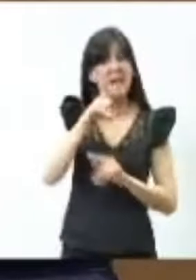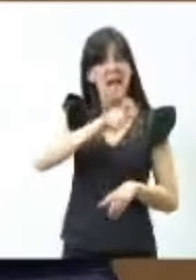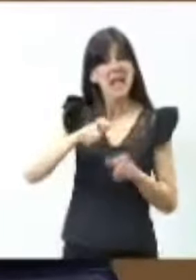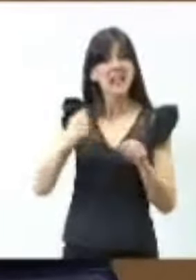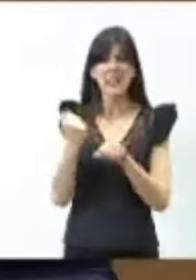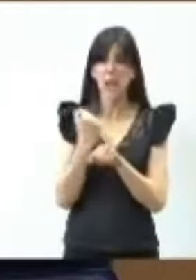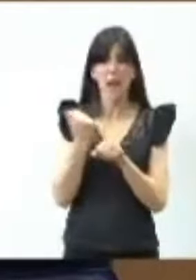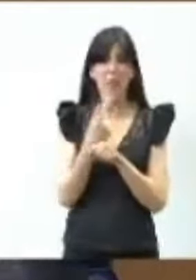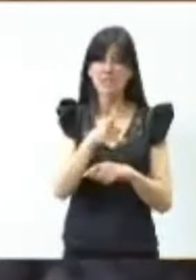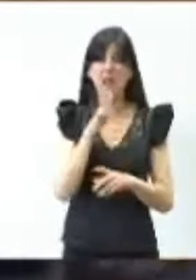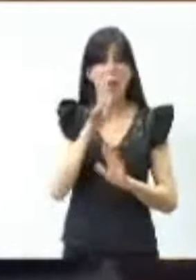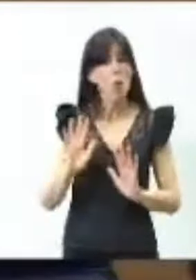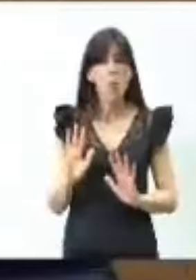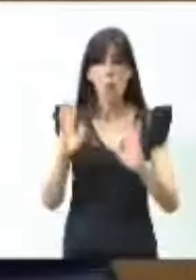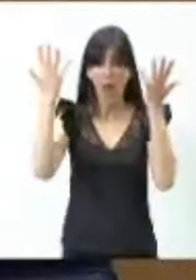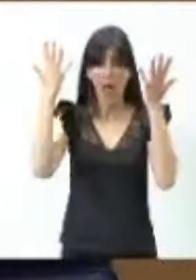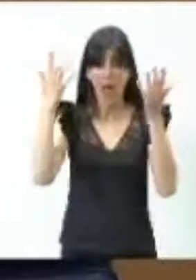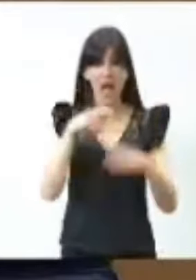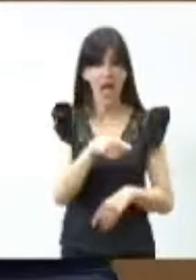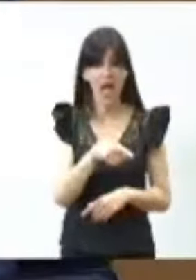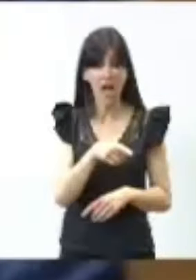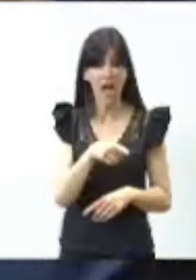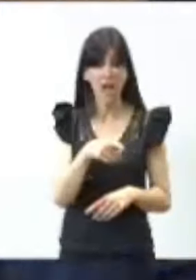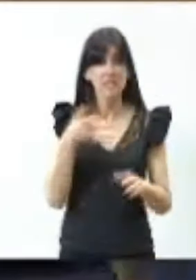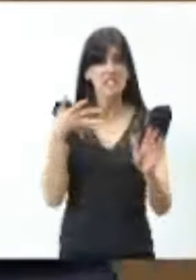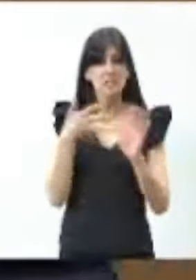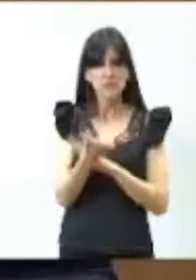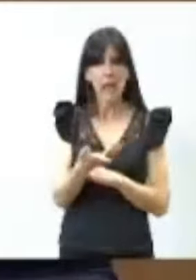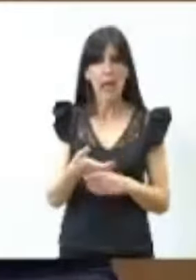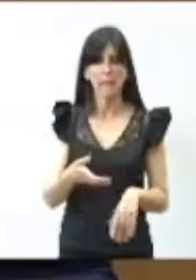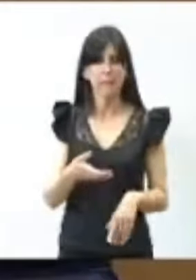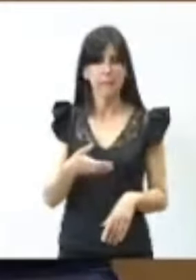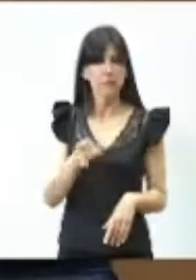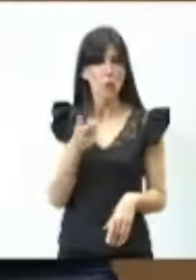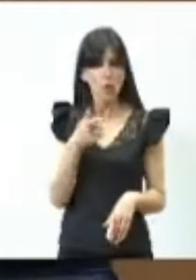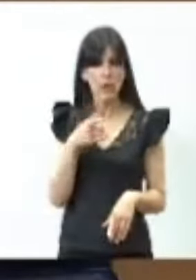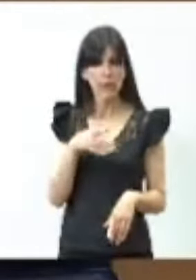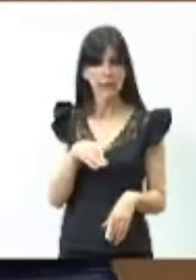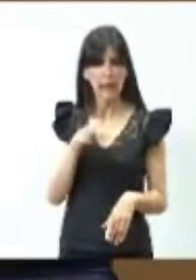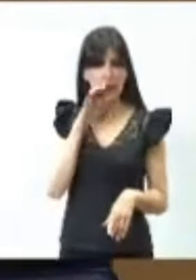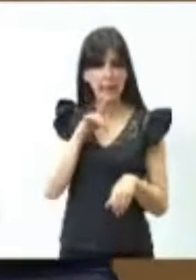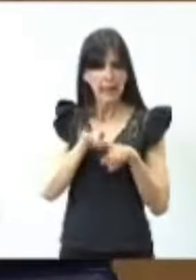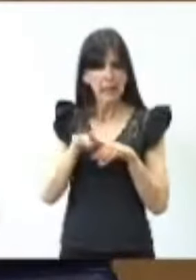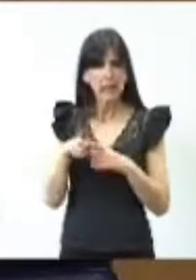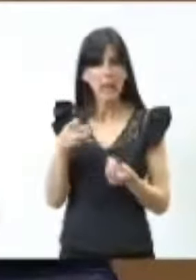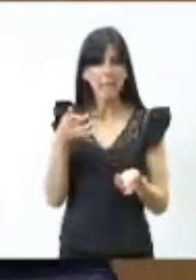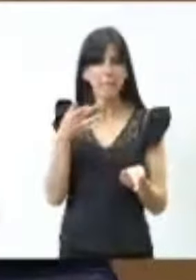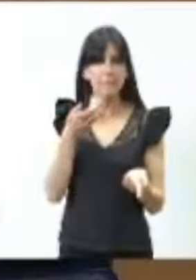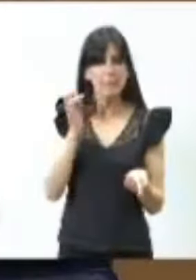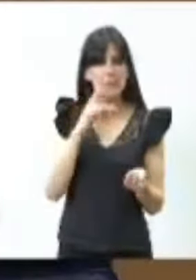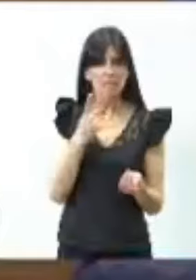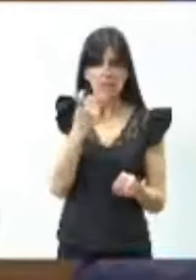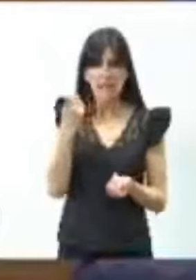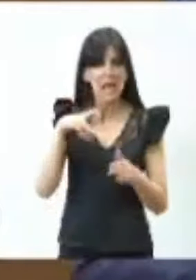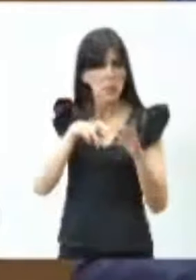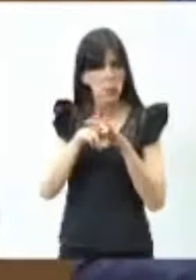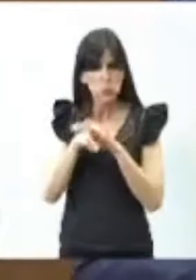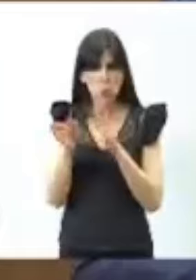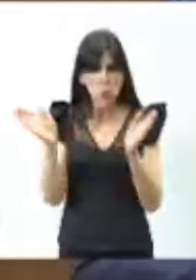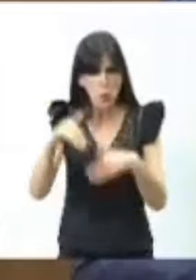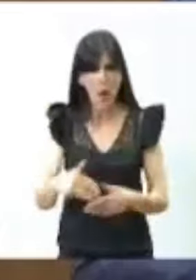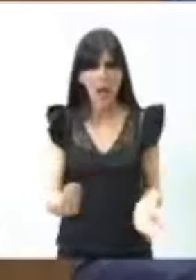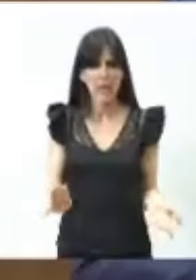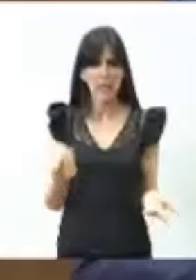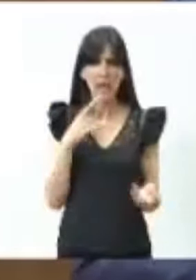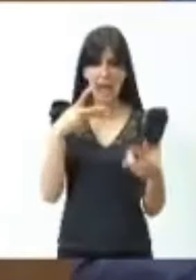están en huelga. Llevan criticando la falta de recursos, los recortes